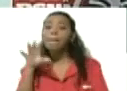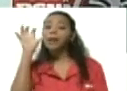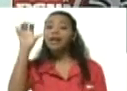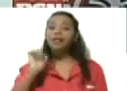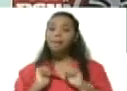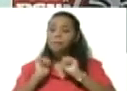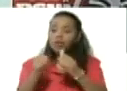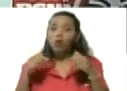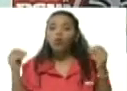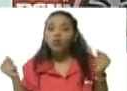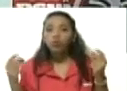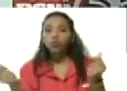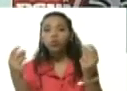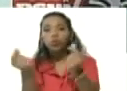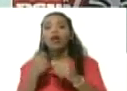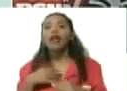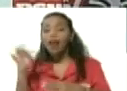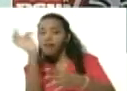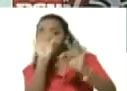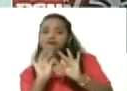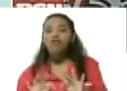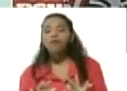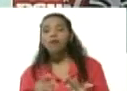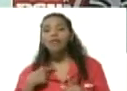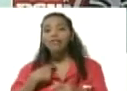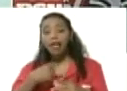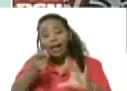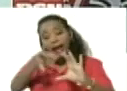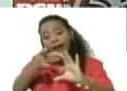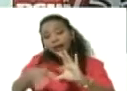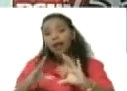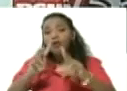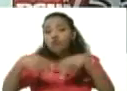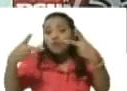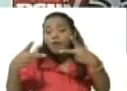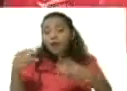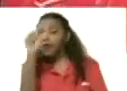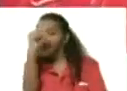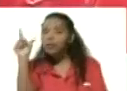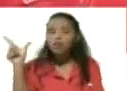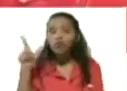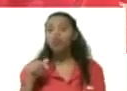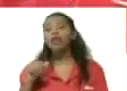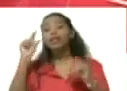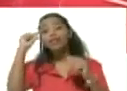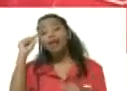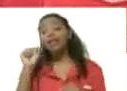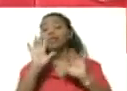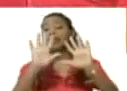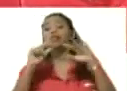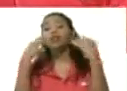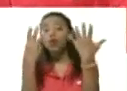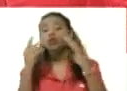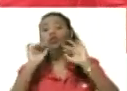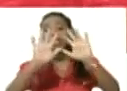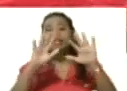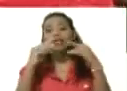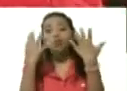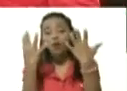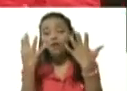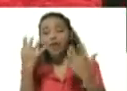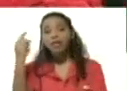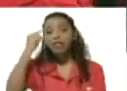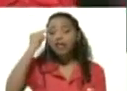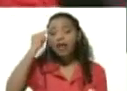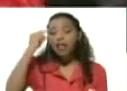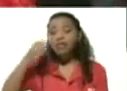arranca la fase de carnetización, una nueva fase de carnetización el día 18 y domingo 19